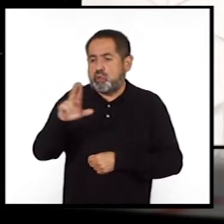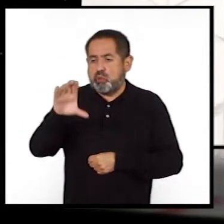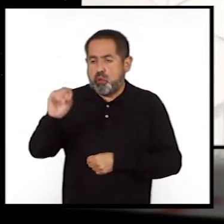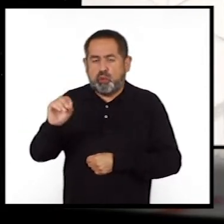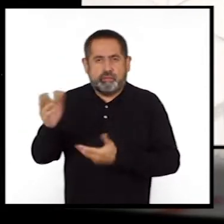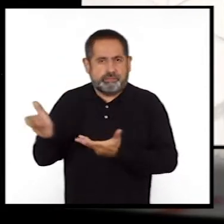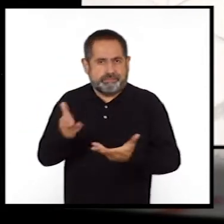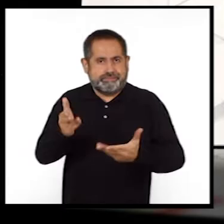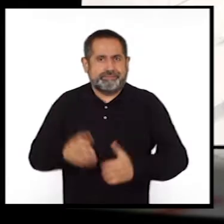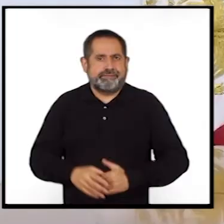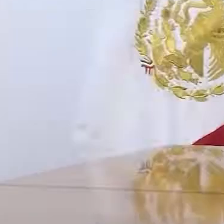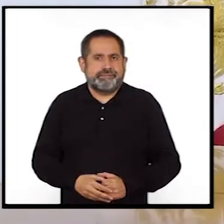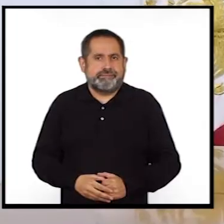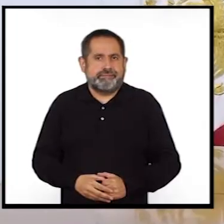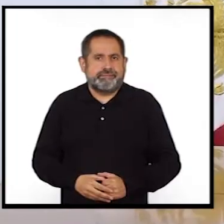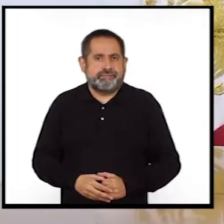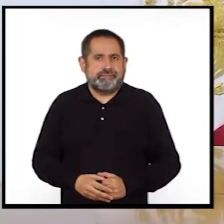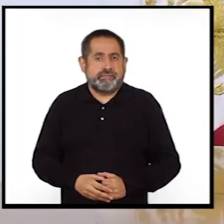Márquez.